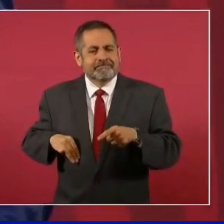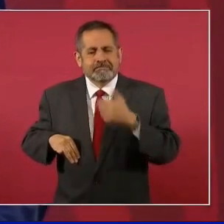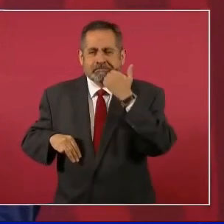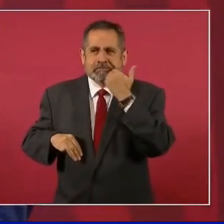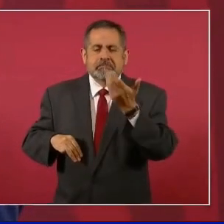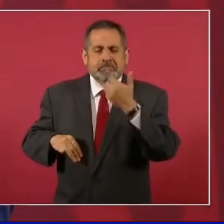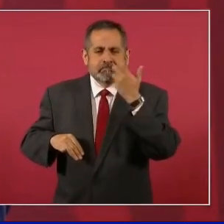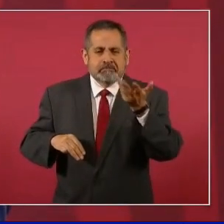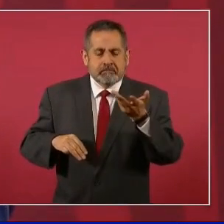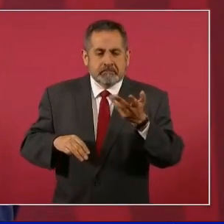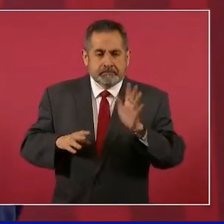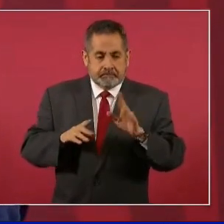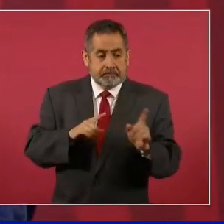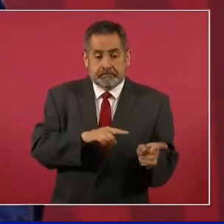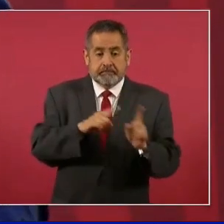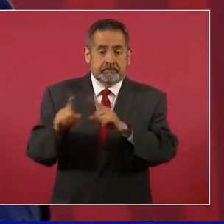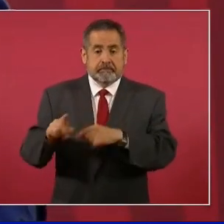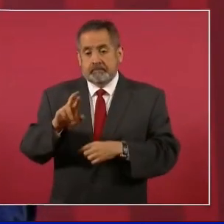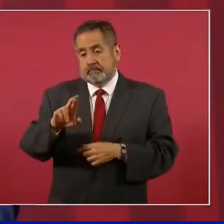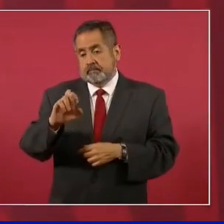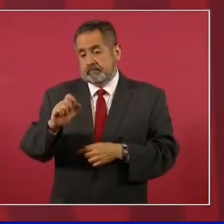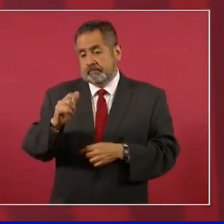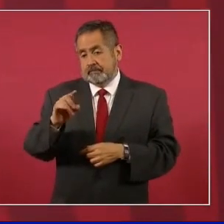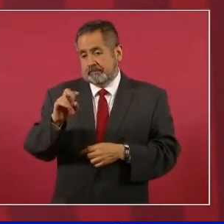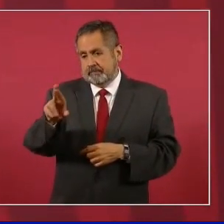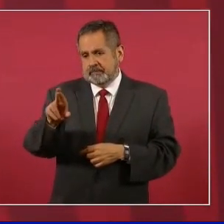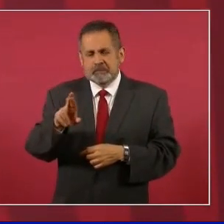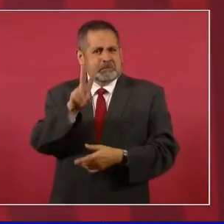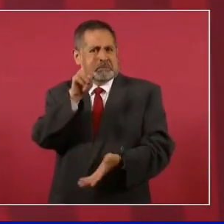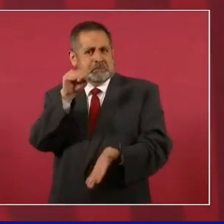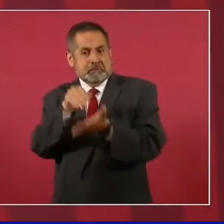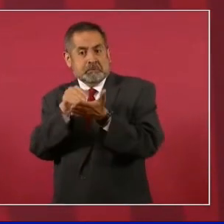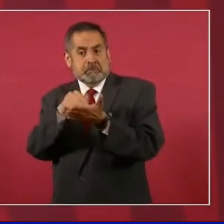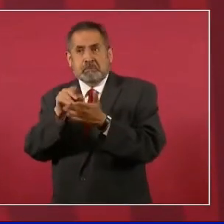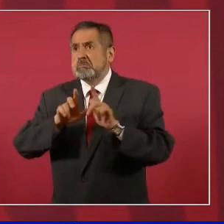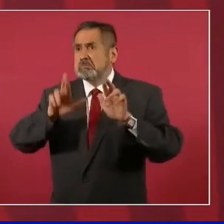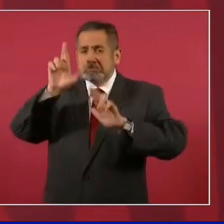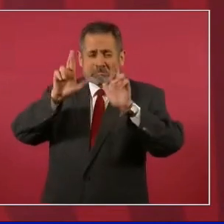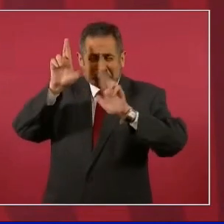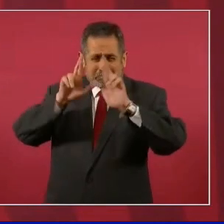Pero para ser regidor se inscribían 2,000.